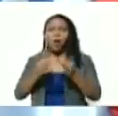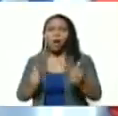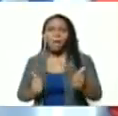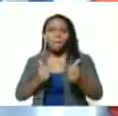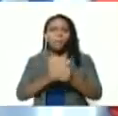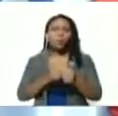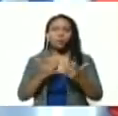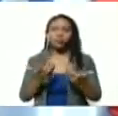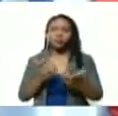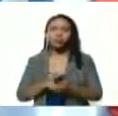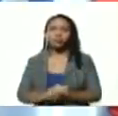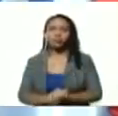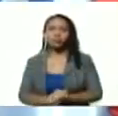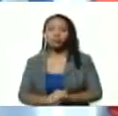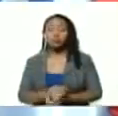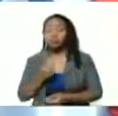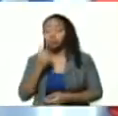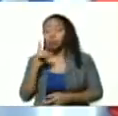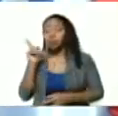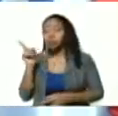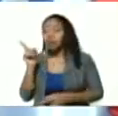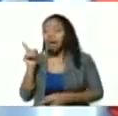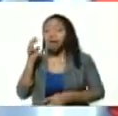Bueno, si la